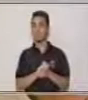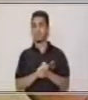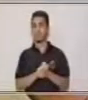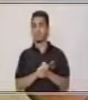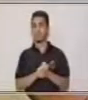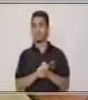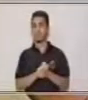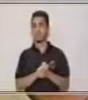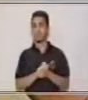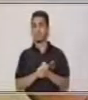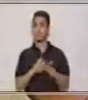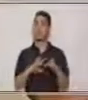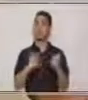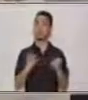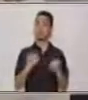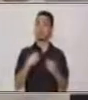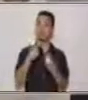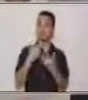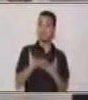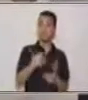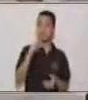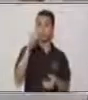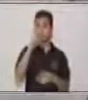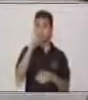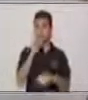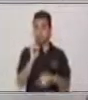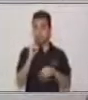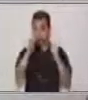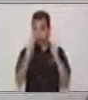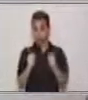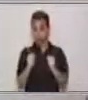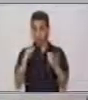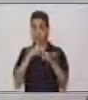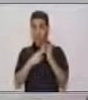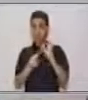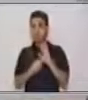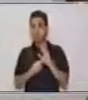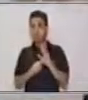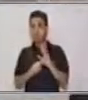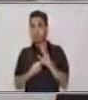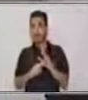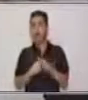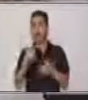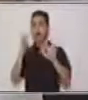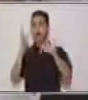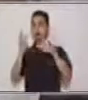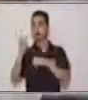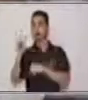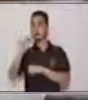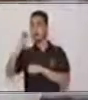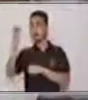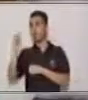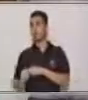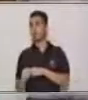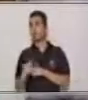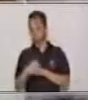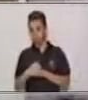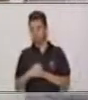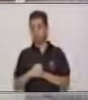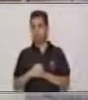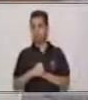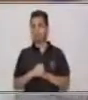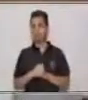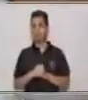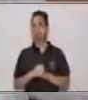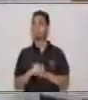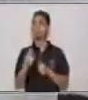que esos 20 alumnos equivalen al 80%, ¿verdad?